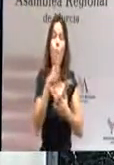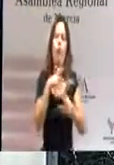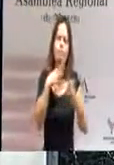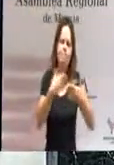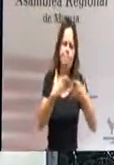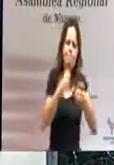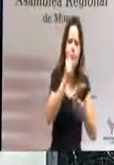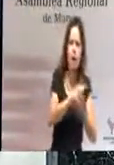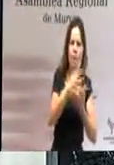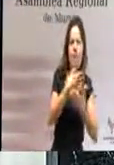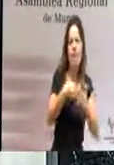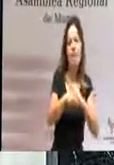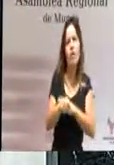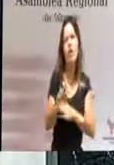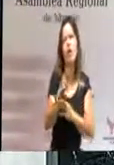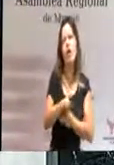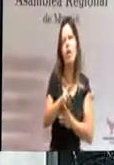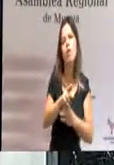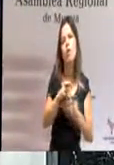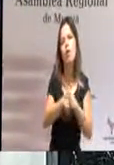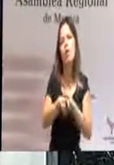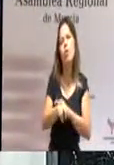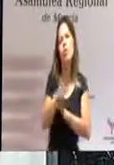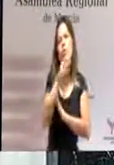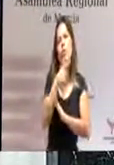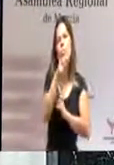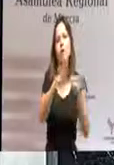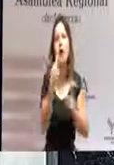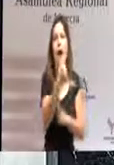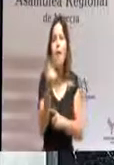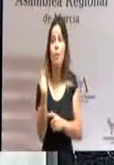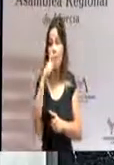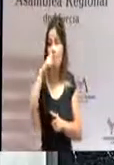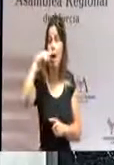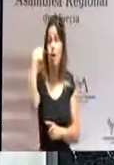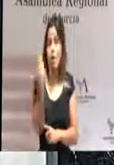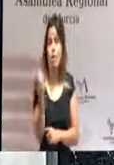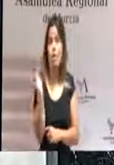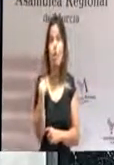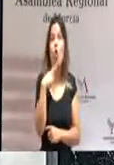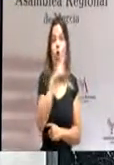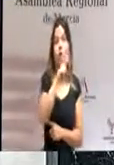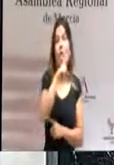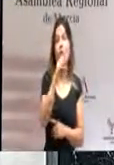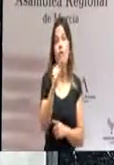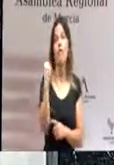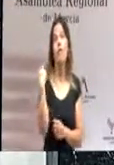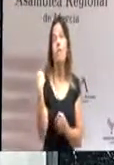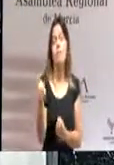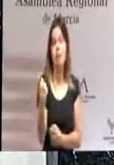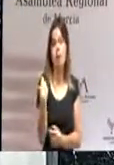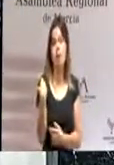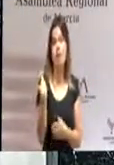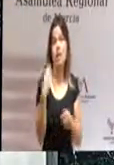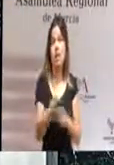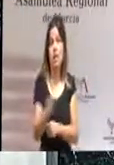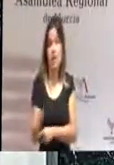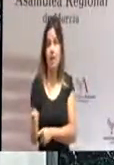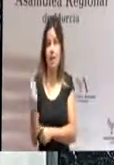de la financiación de recurso por habitante que recoja para el próximo año esos 120 millones de infrafinanciación